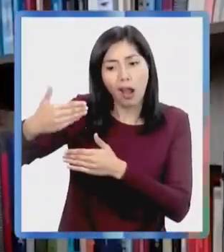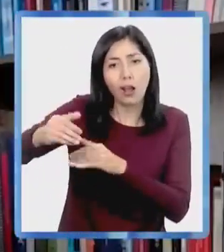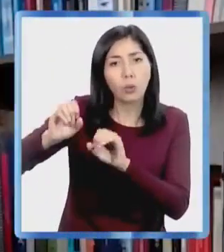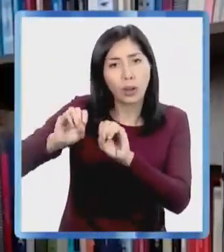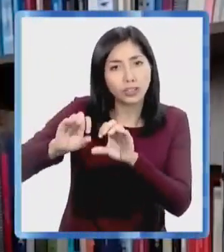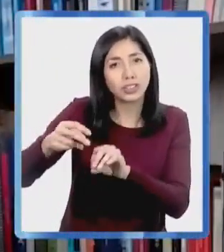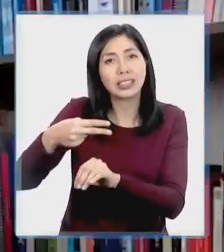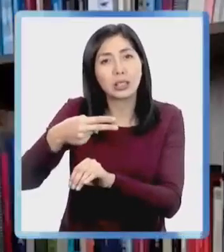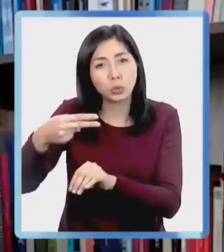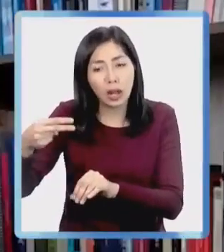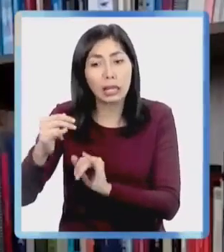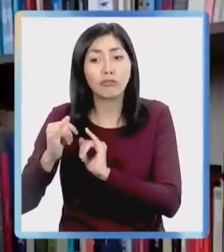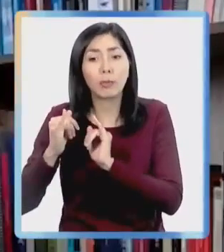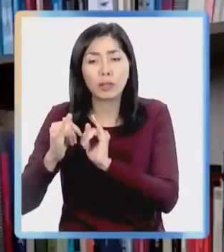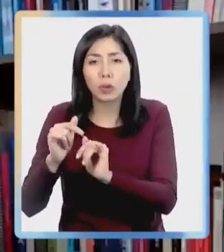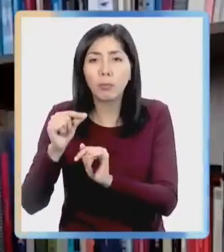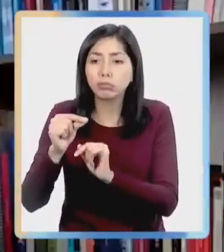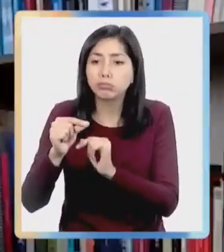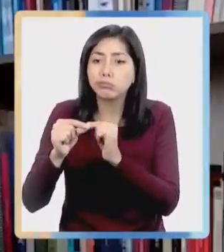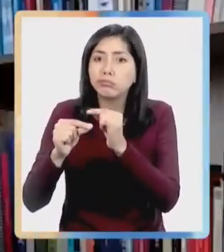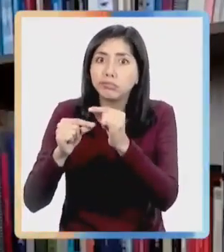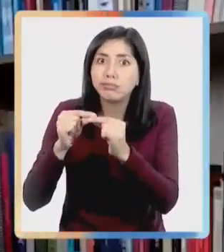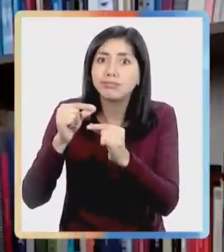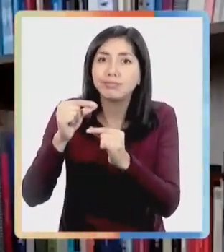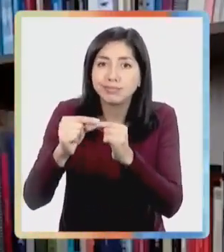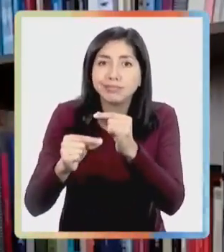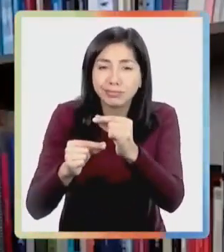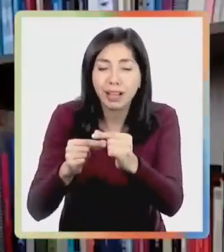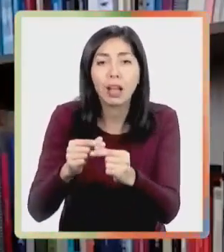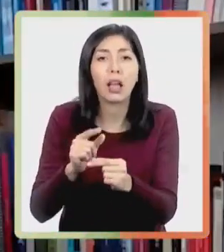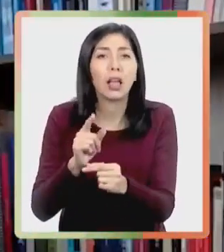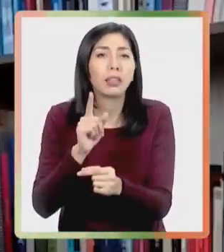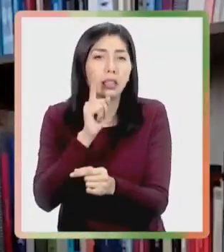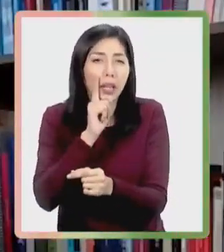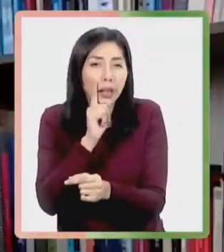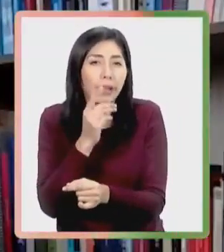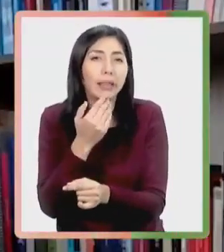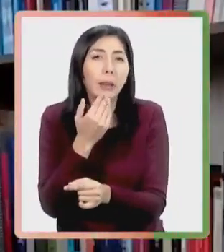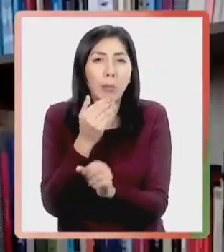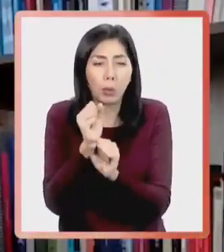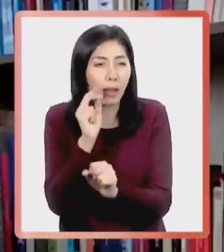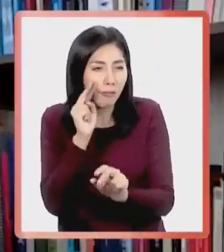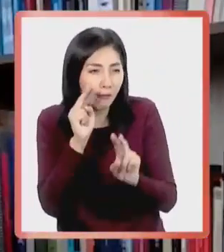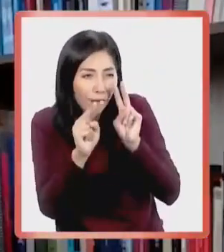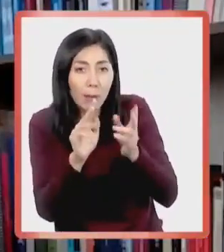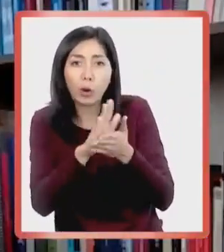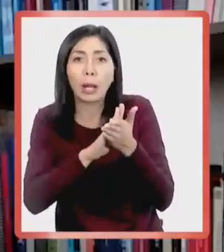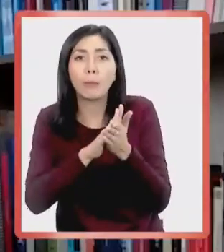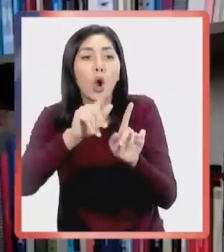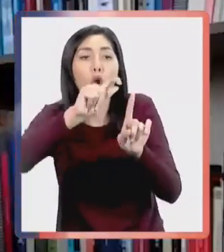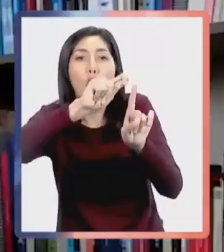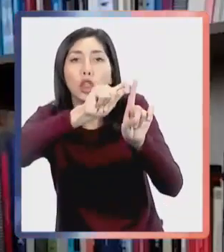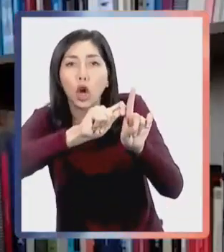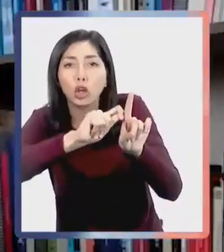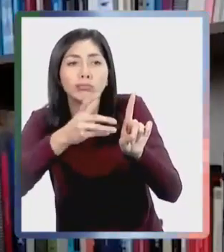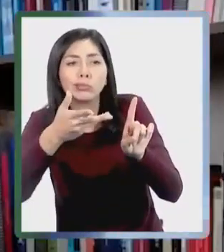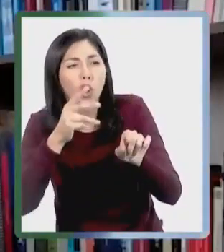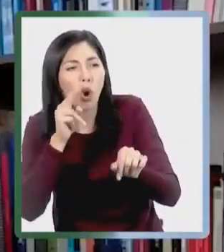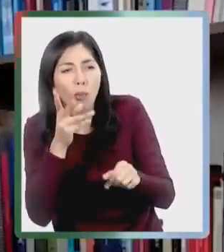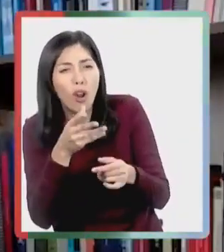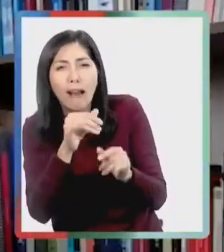poco la información, que tenga también cosas concretas, por ejemplo, que puedan ver cómo es un preservativo, cómo son